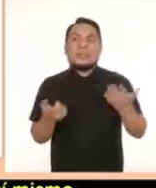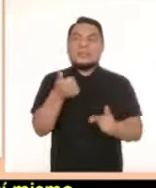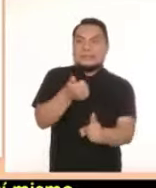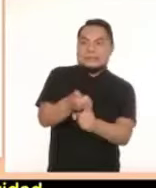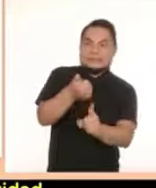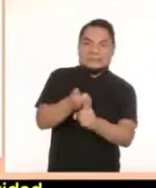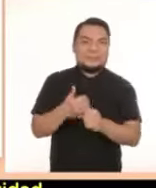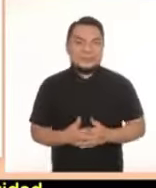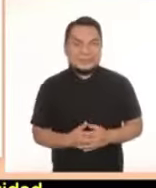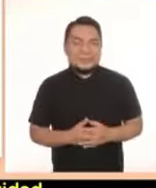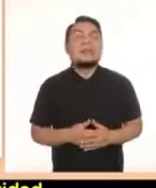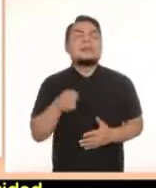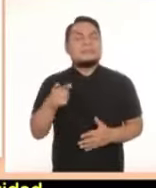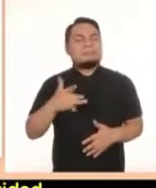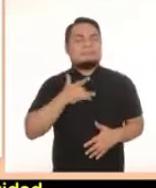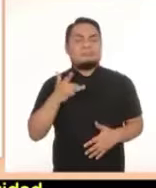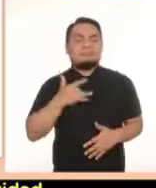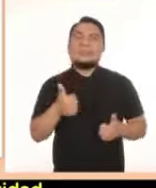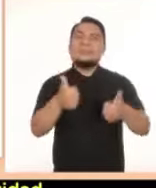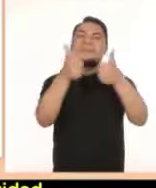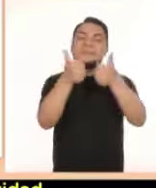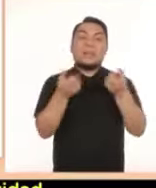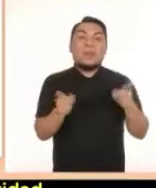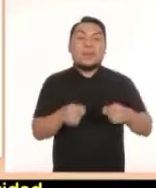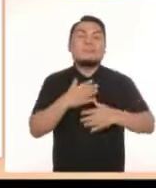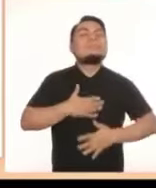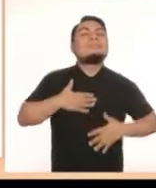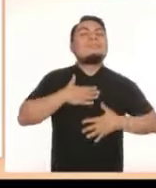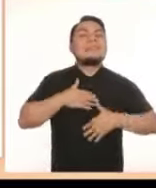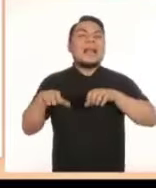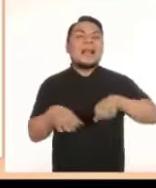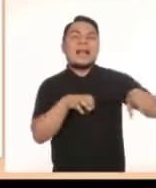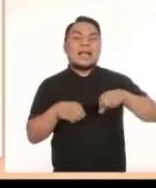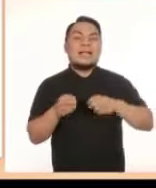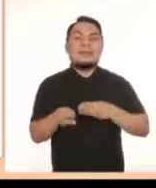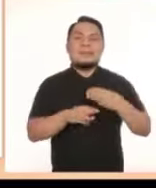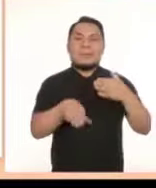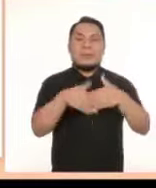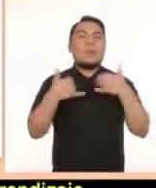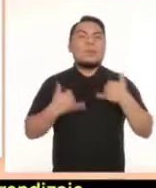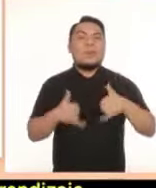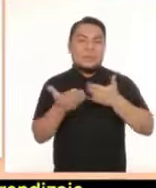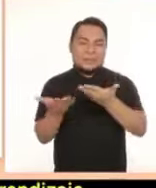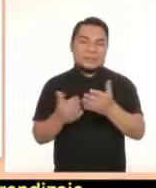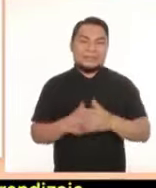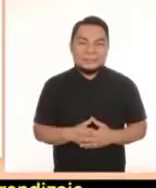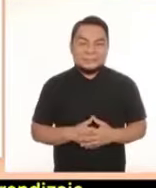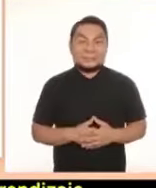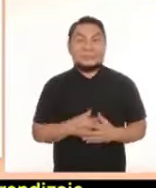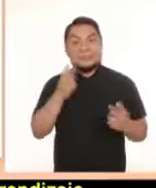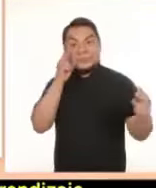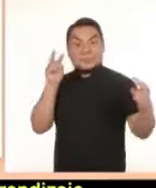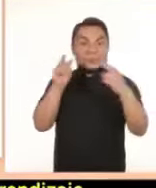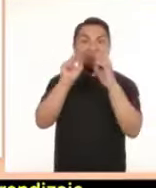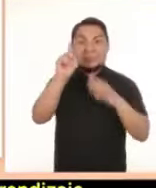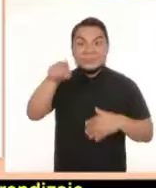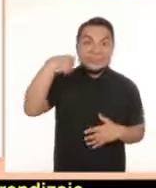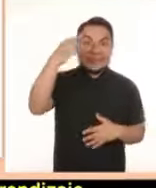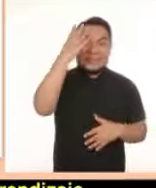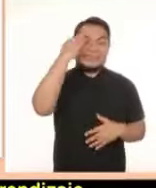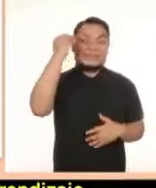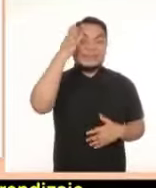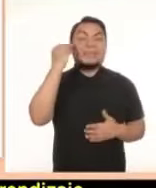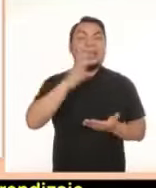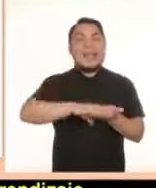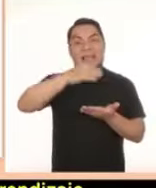mismo. Se sentirá muy bien al disfrutar la actividad de manera de juego. Nos vemos en la próxima experiencia